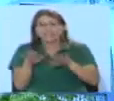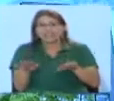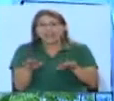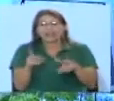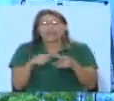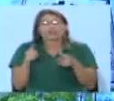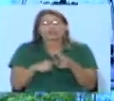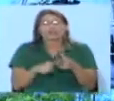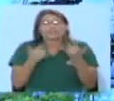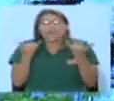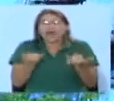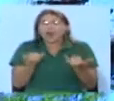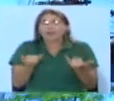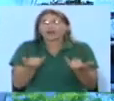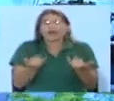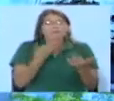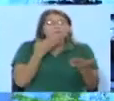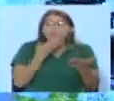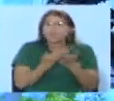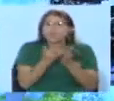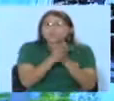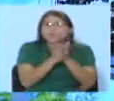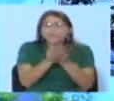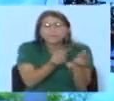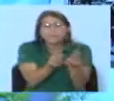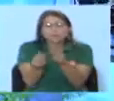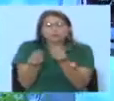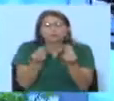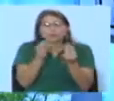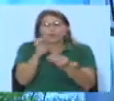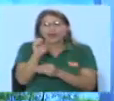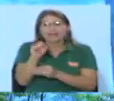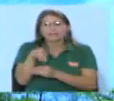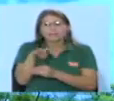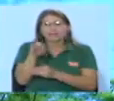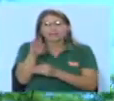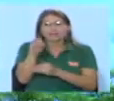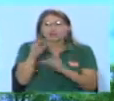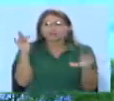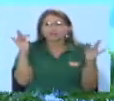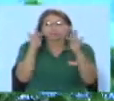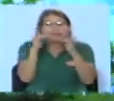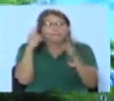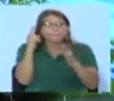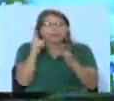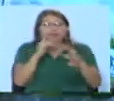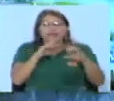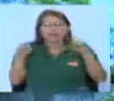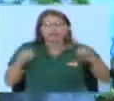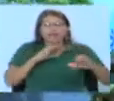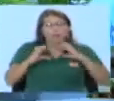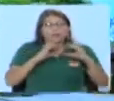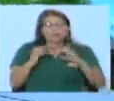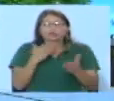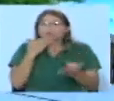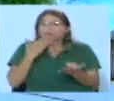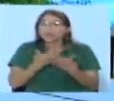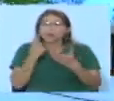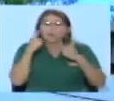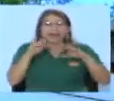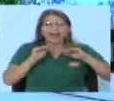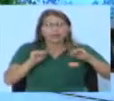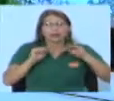montón de espectro muy eficiente, muy productivo para hacer telecomunicaciones, muy productivo para poder educar, para poder tener por ejemplo un